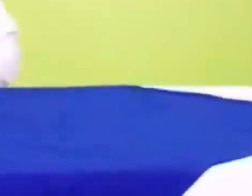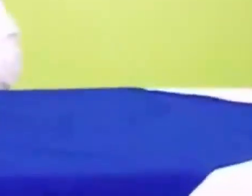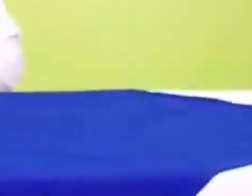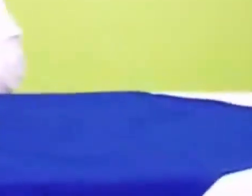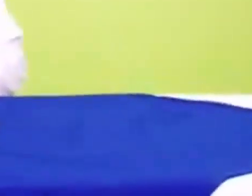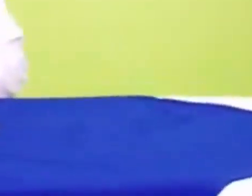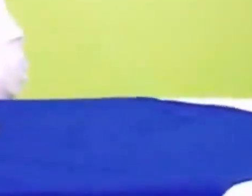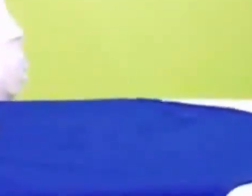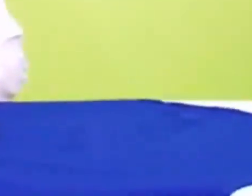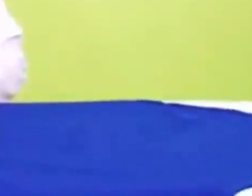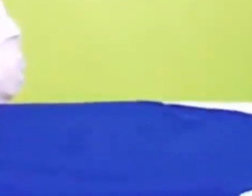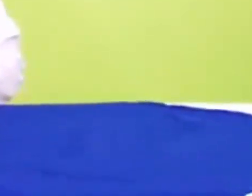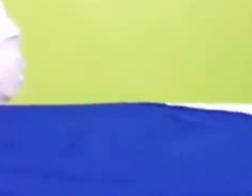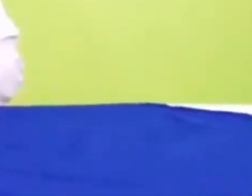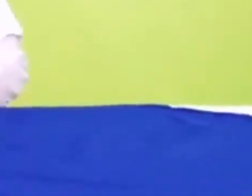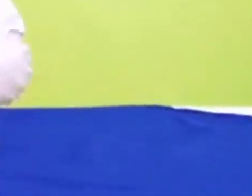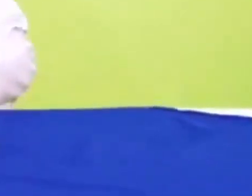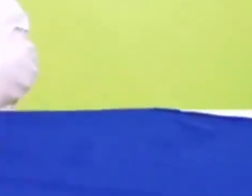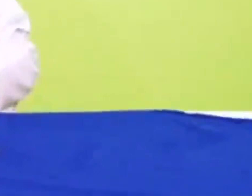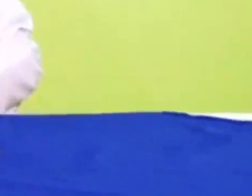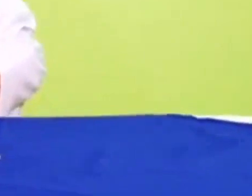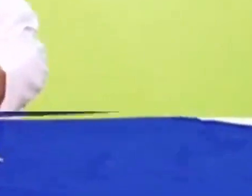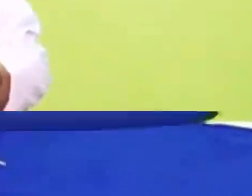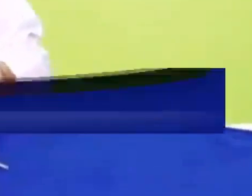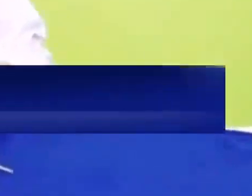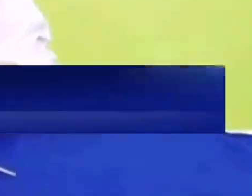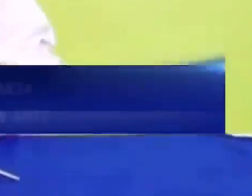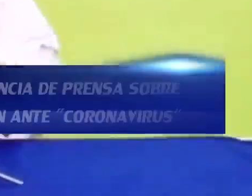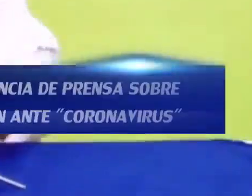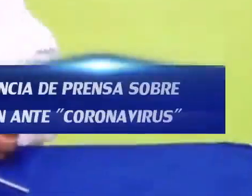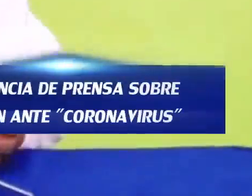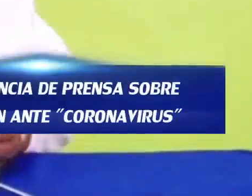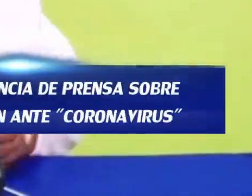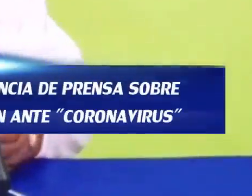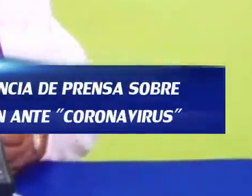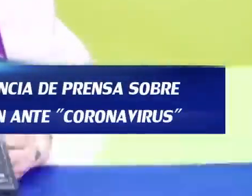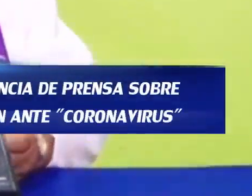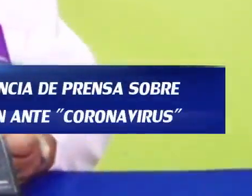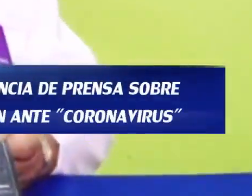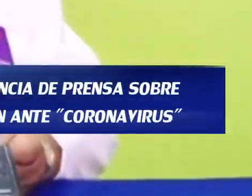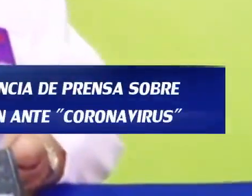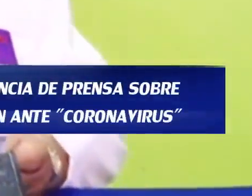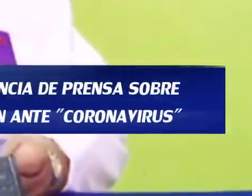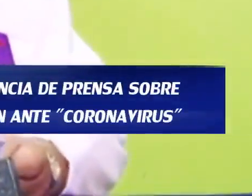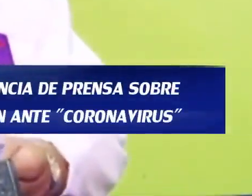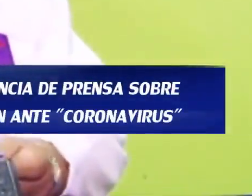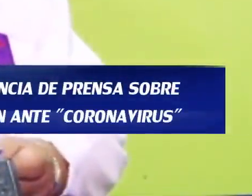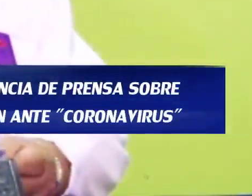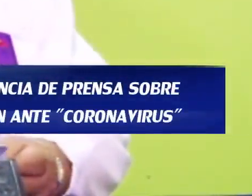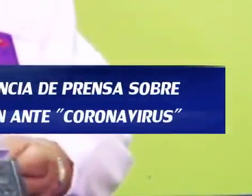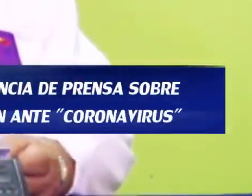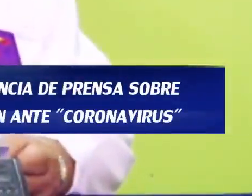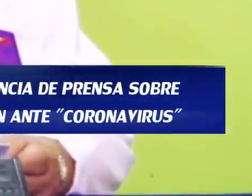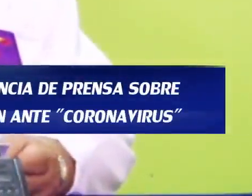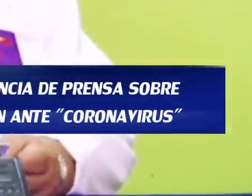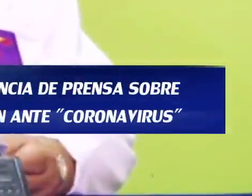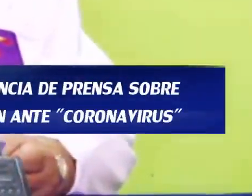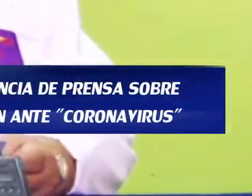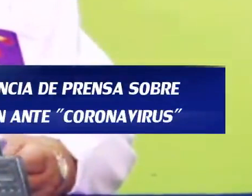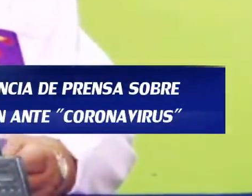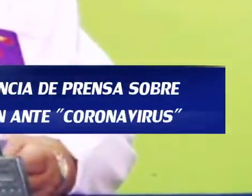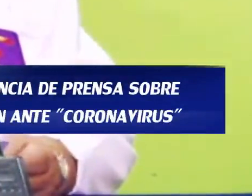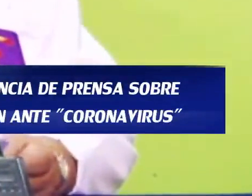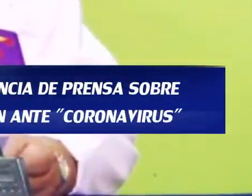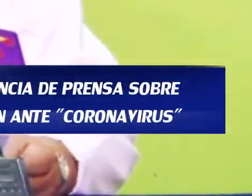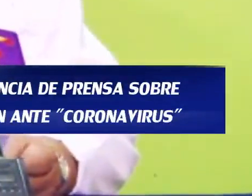...a nivel internacional y a nivel nacional. Al 10 de febrero se reporta a través de la Organización Mundial de la Salud al corte